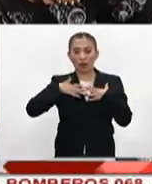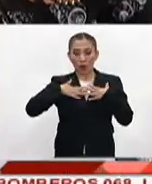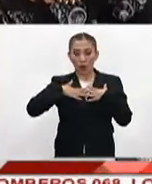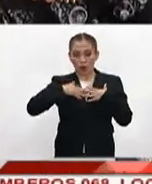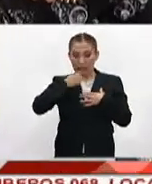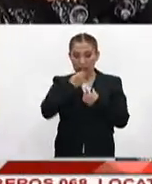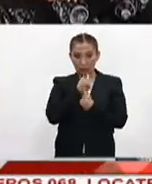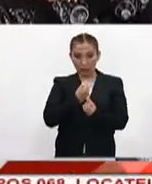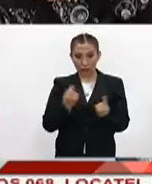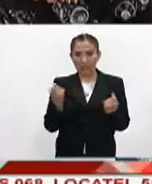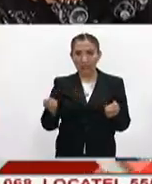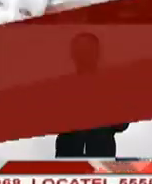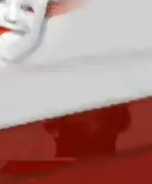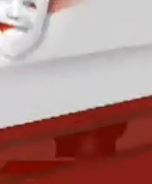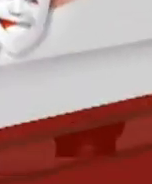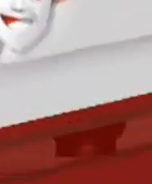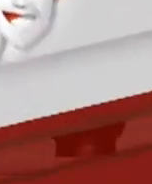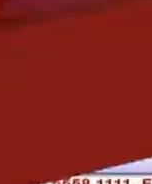lado de los niños.